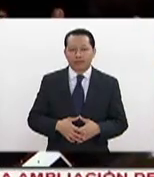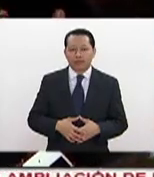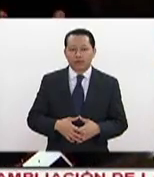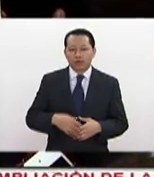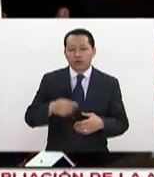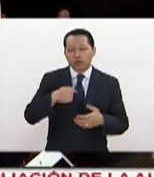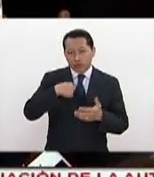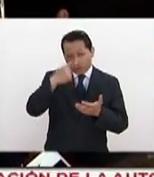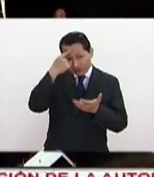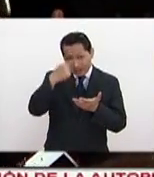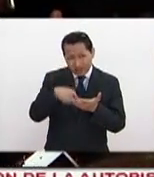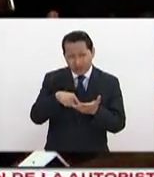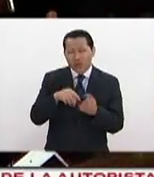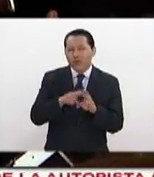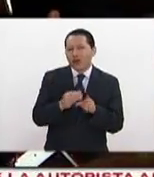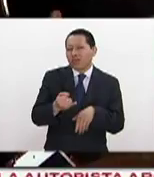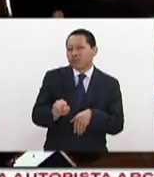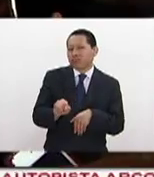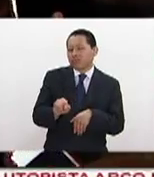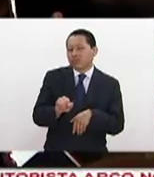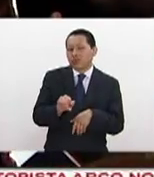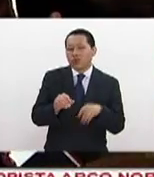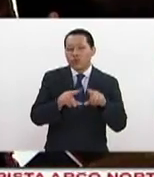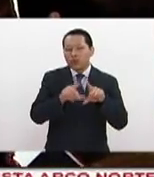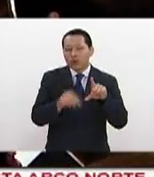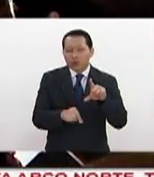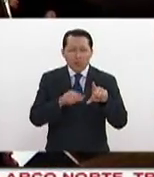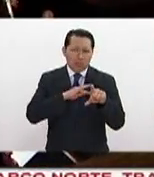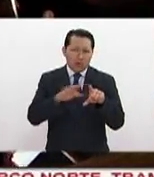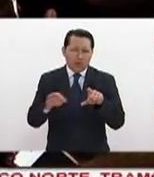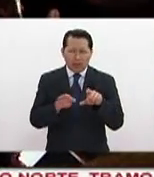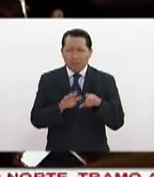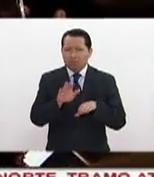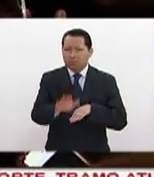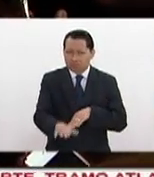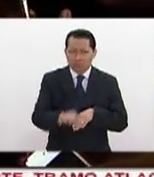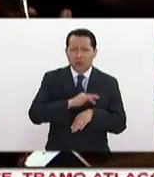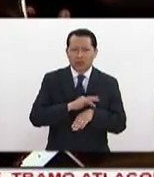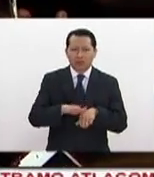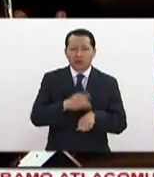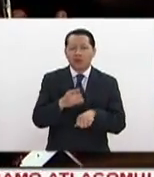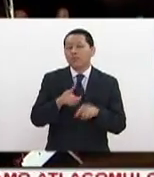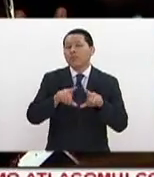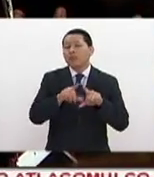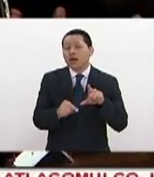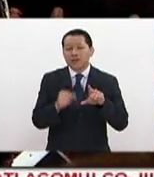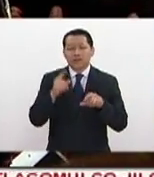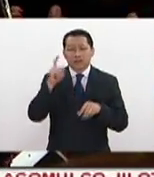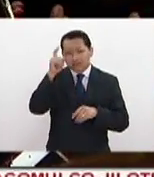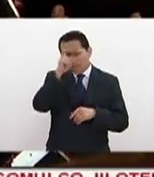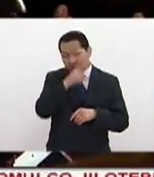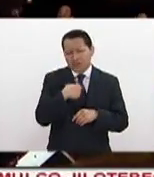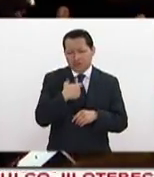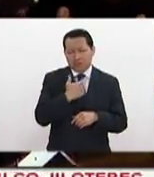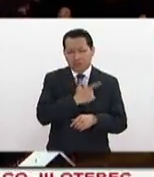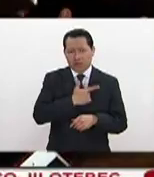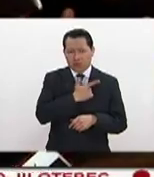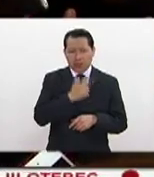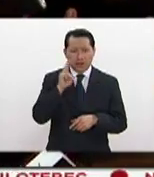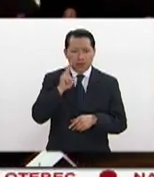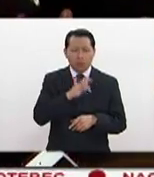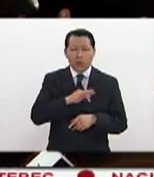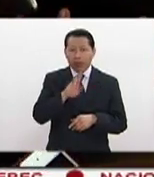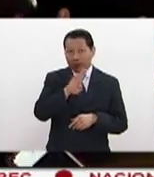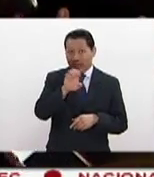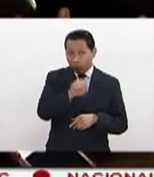Yo creo que es un absurdo que como país no demos ya ese paso, pero si al país todo le cuesta trabajo, me gustaría ver eso que se pudiera hacer